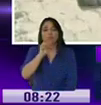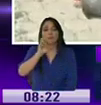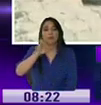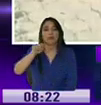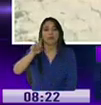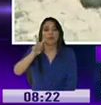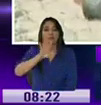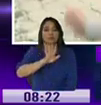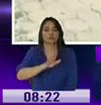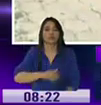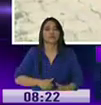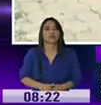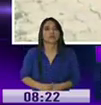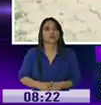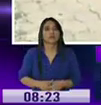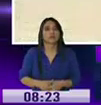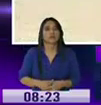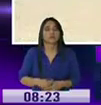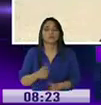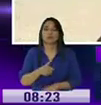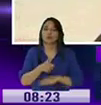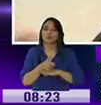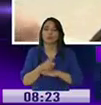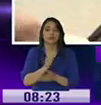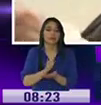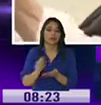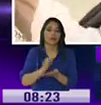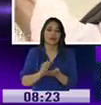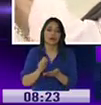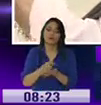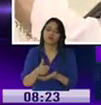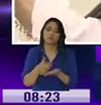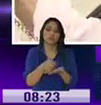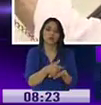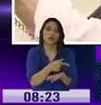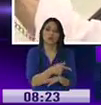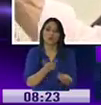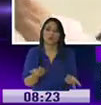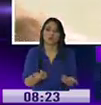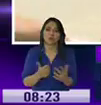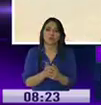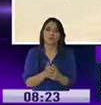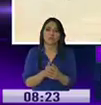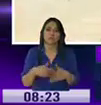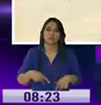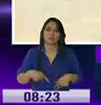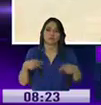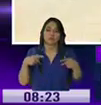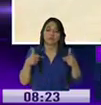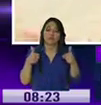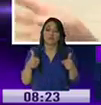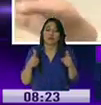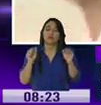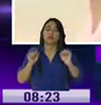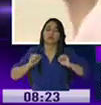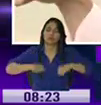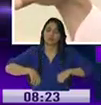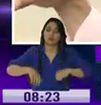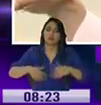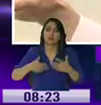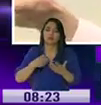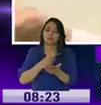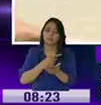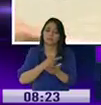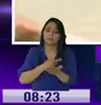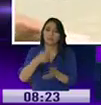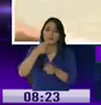Así que la intervención, autoridades, anótenlo. Echamos una mano para que el famoso Buen Vivir sea parte de este mes de febrero